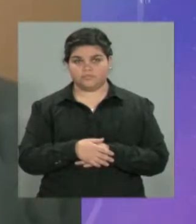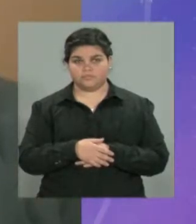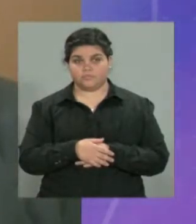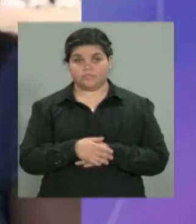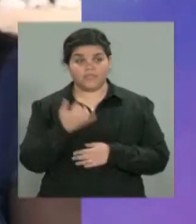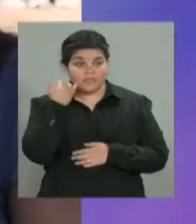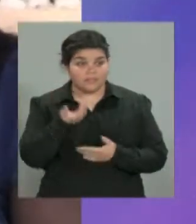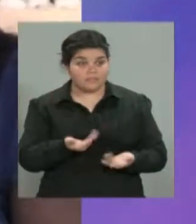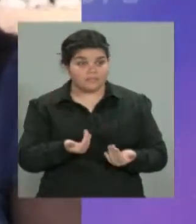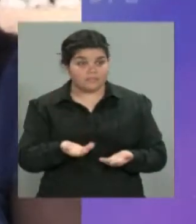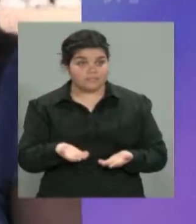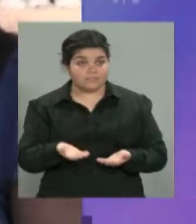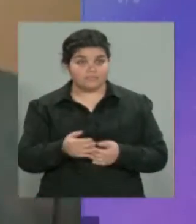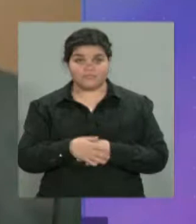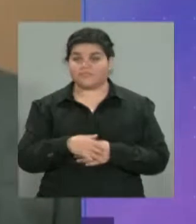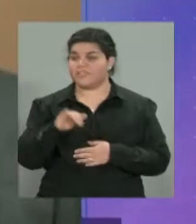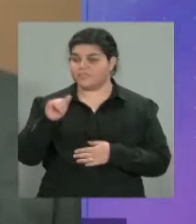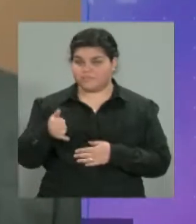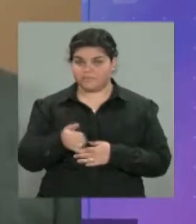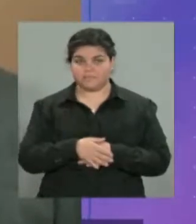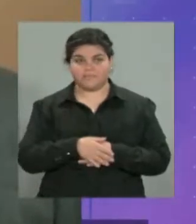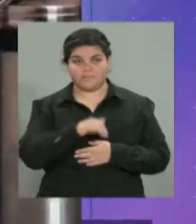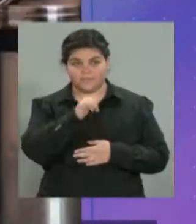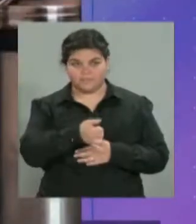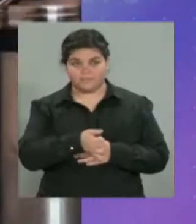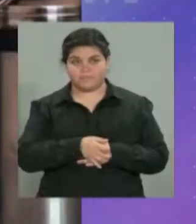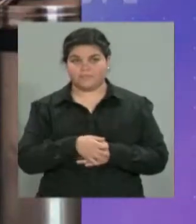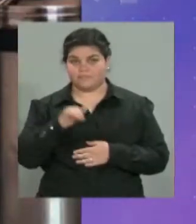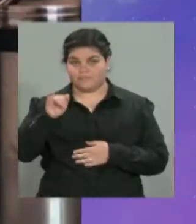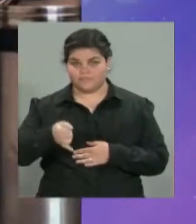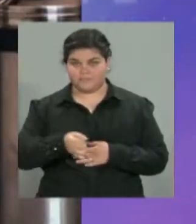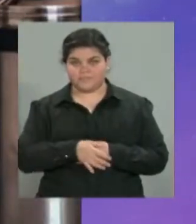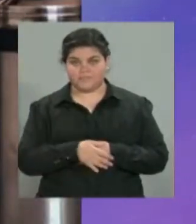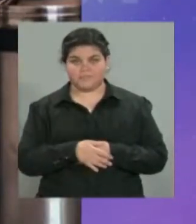¿Sí? Sí. Sí. Sí.